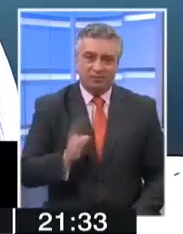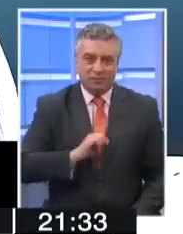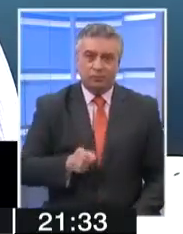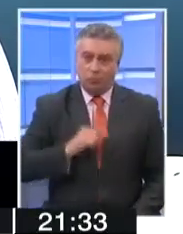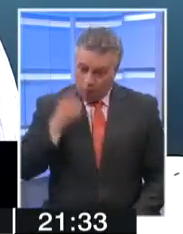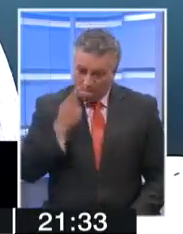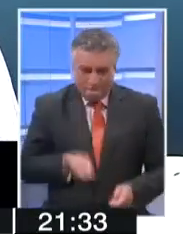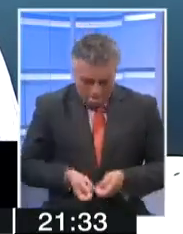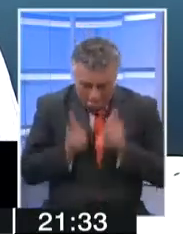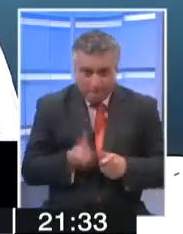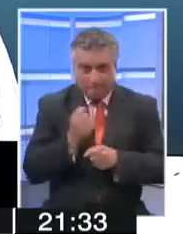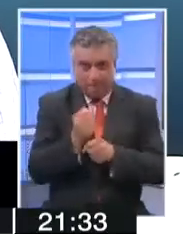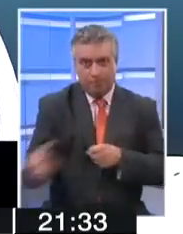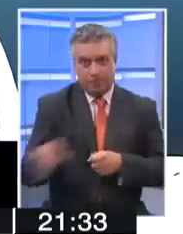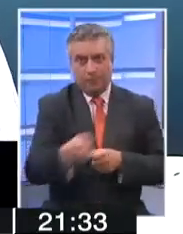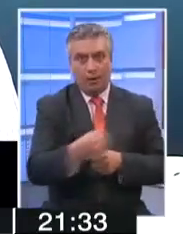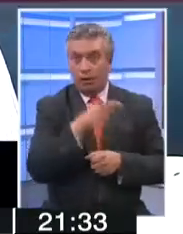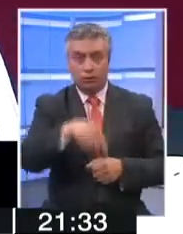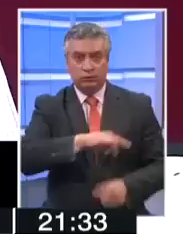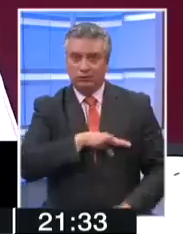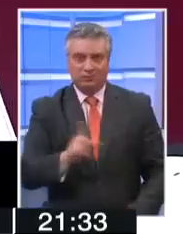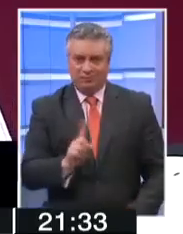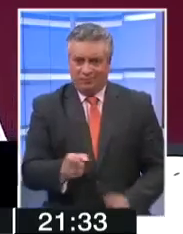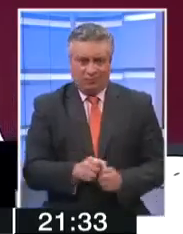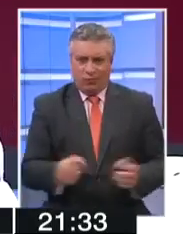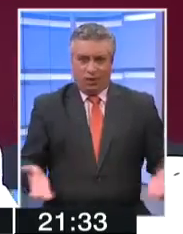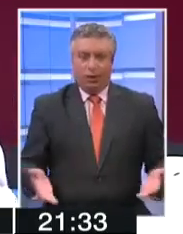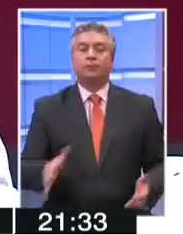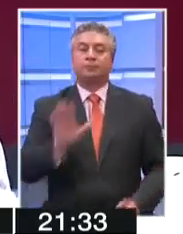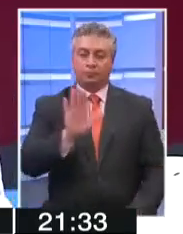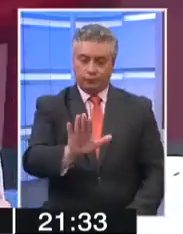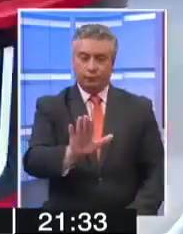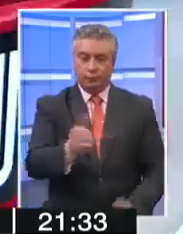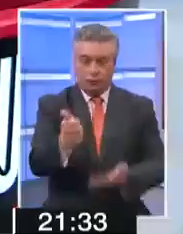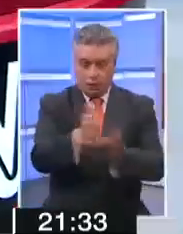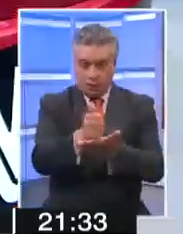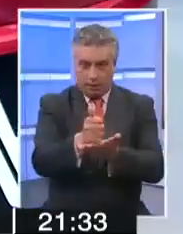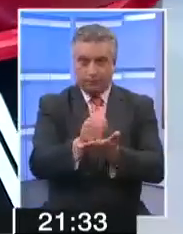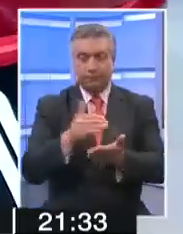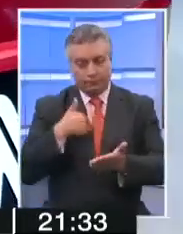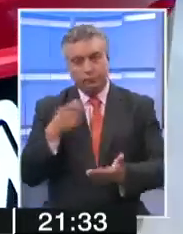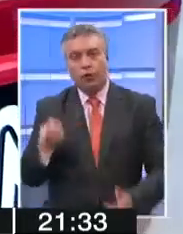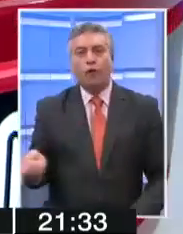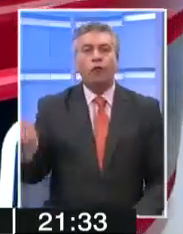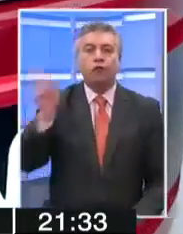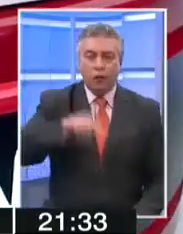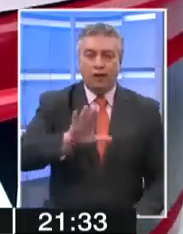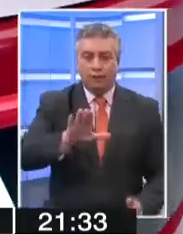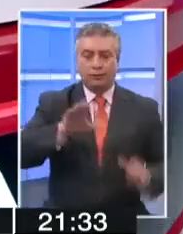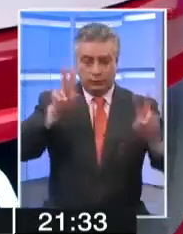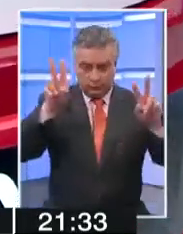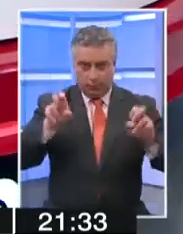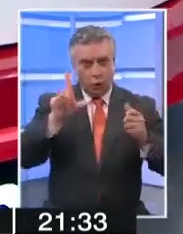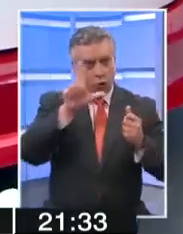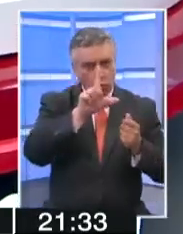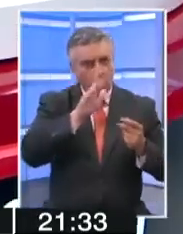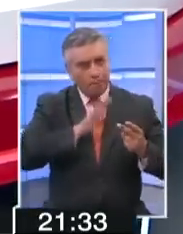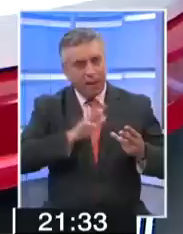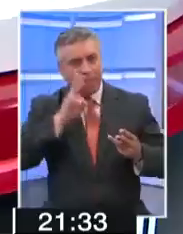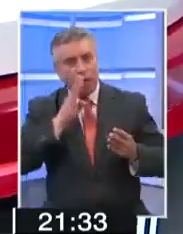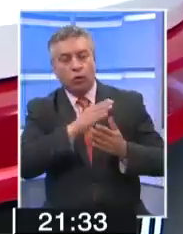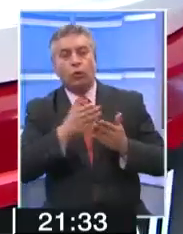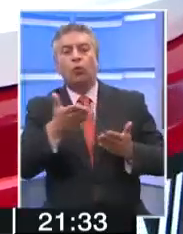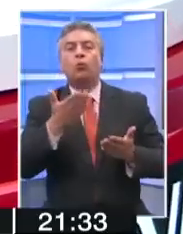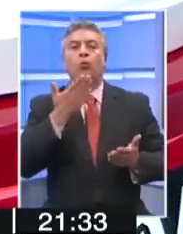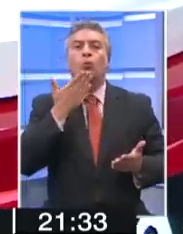riesgo. Este país no se merece lo que está pasando. Alcalde, vuelvo al tema de la cronología para saber cuándo ustedes volvieron a insistir